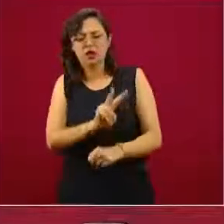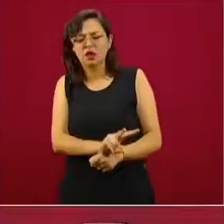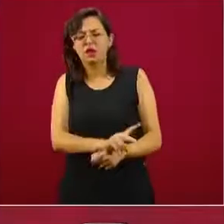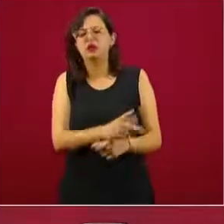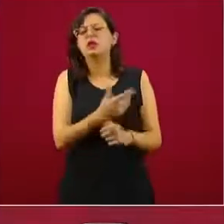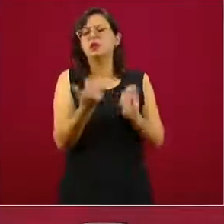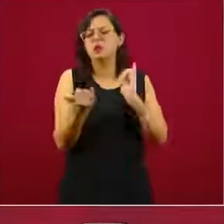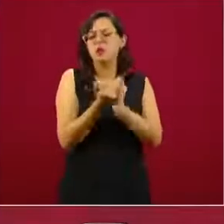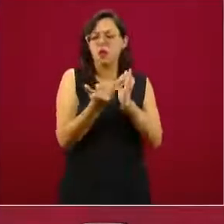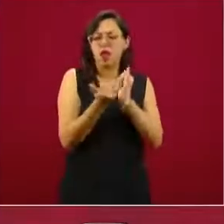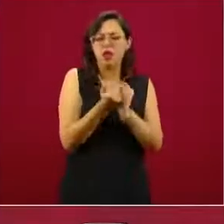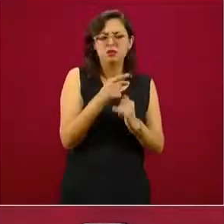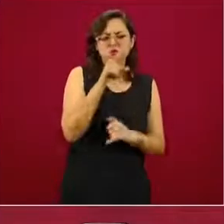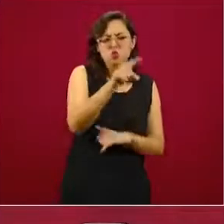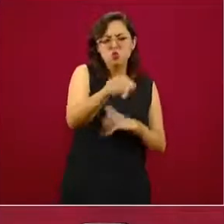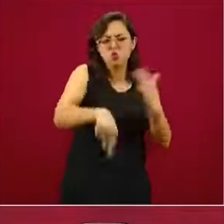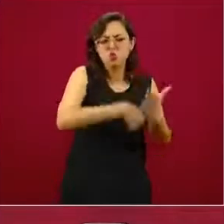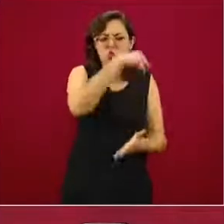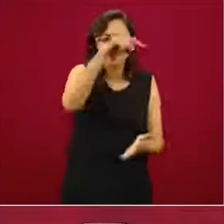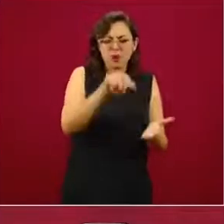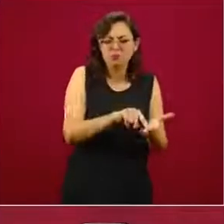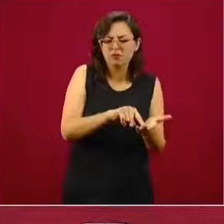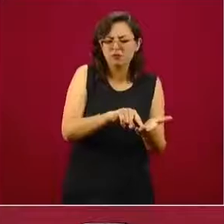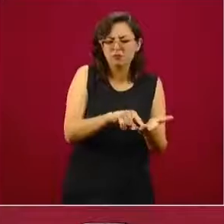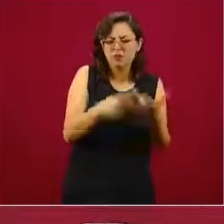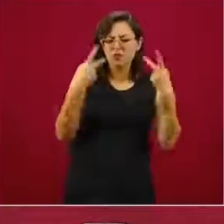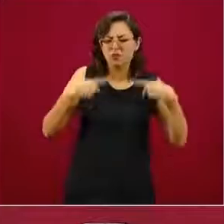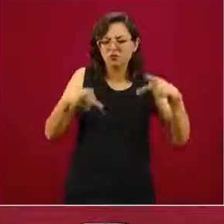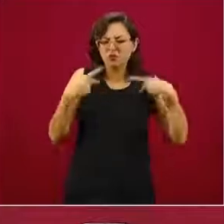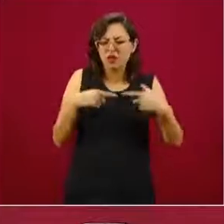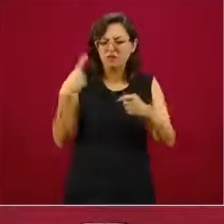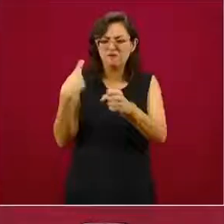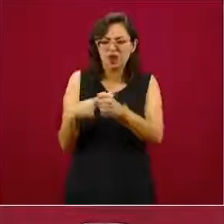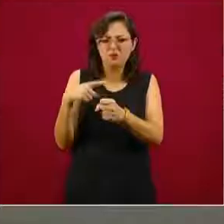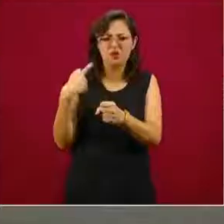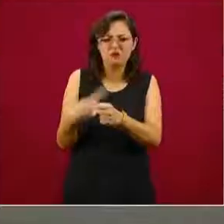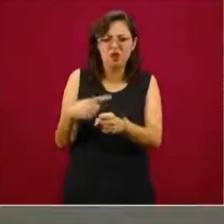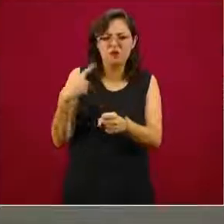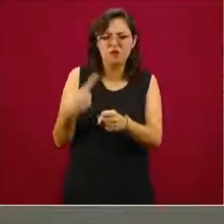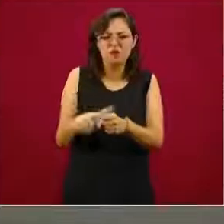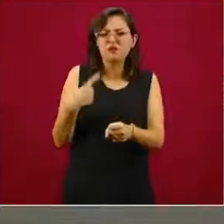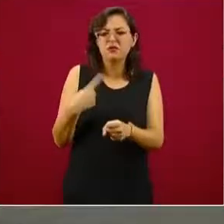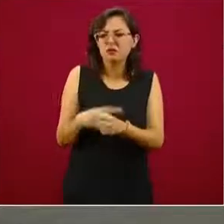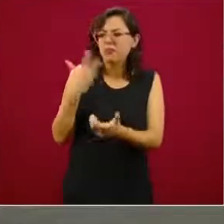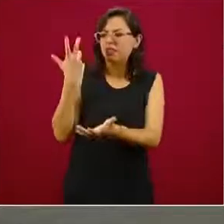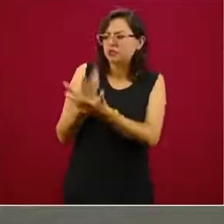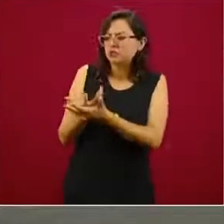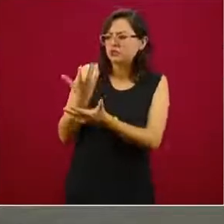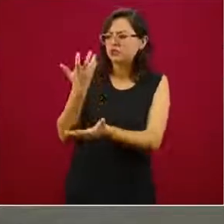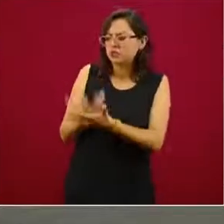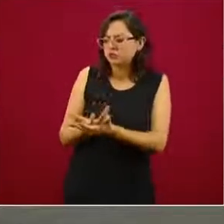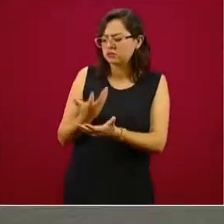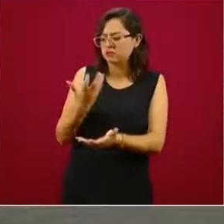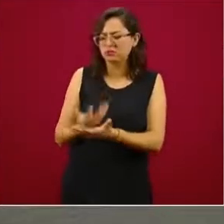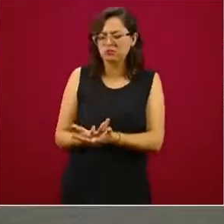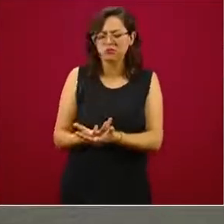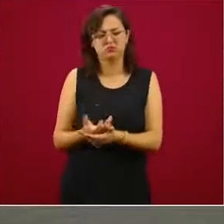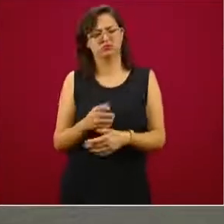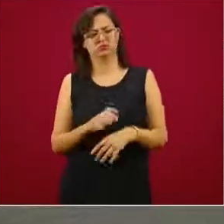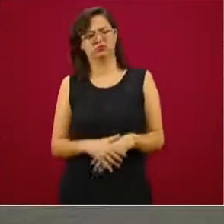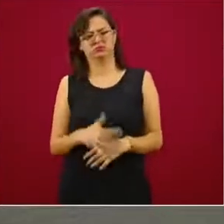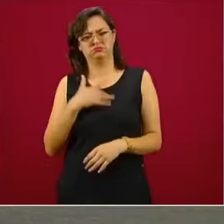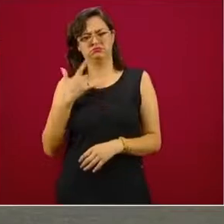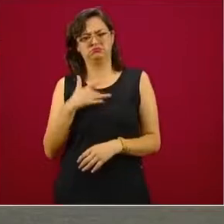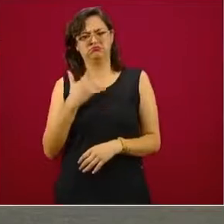cada vez que veamos que en un centro de trabajo empieza a haber muchas incapacidades por enfermedad respiratoria o el permiso COVID,